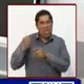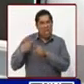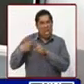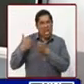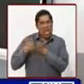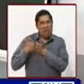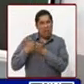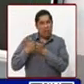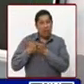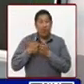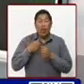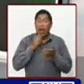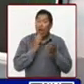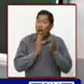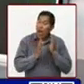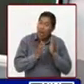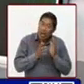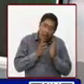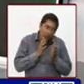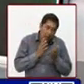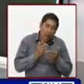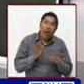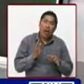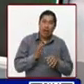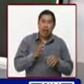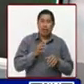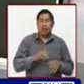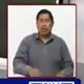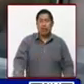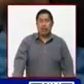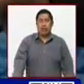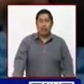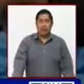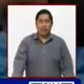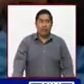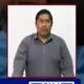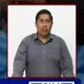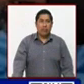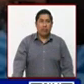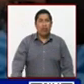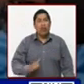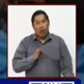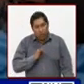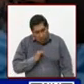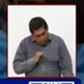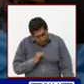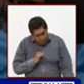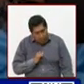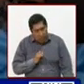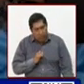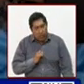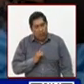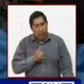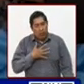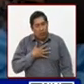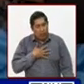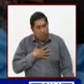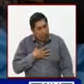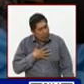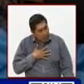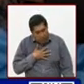agresor, ha hablado desde el hospital donde se encuentra internada. Estoy muy delicada de salud. No solo